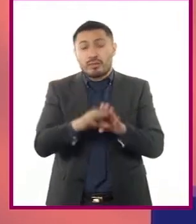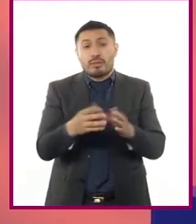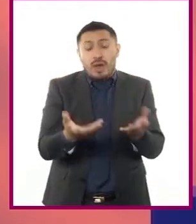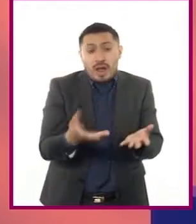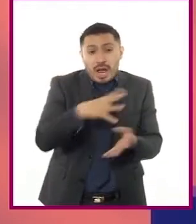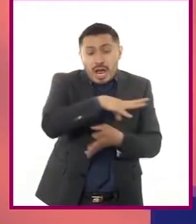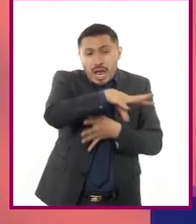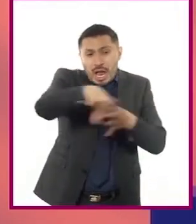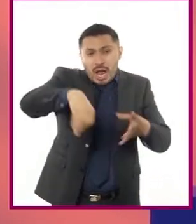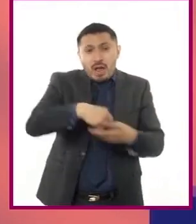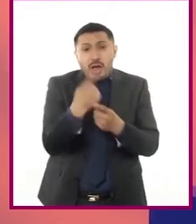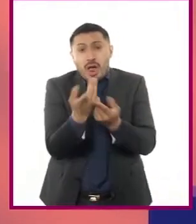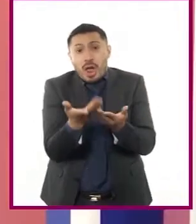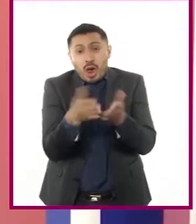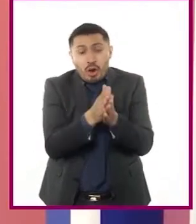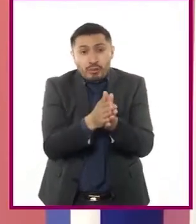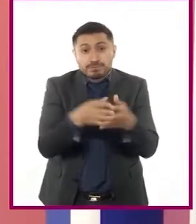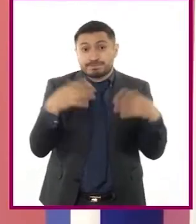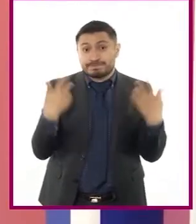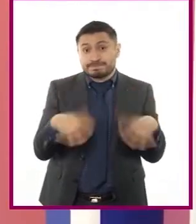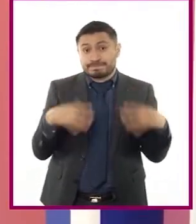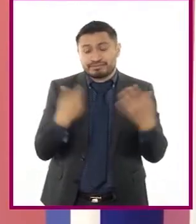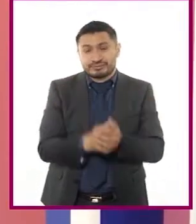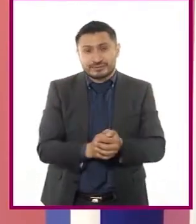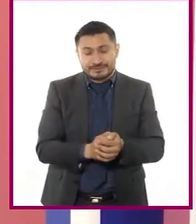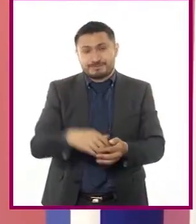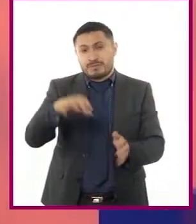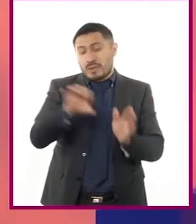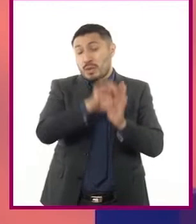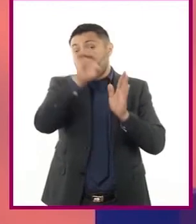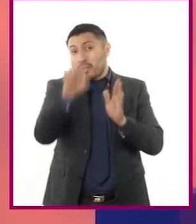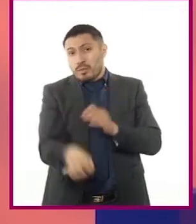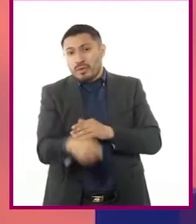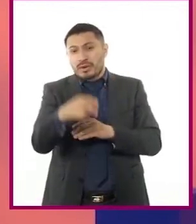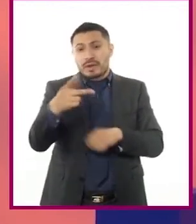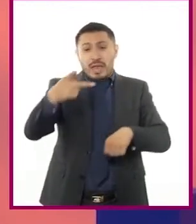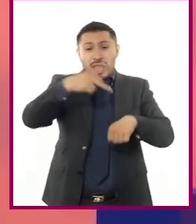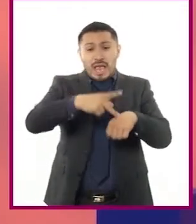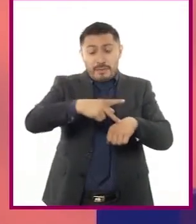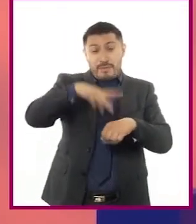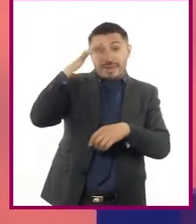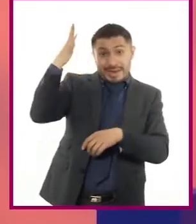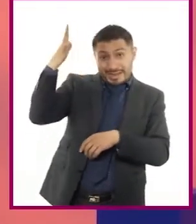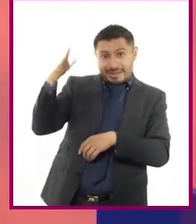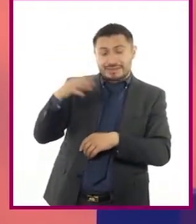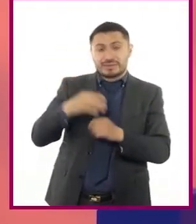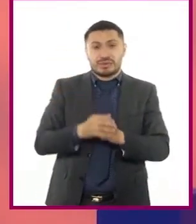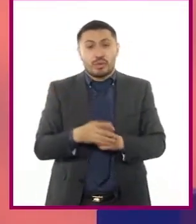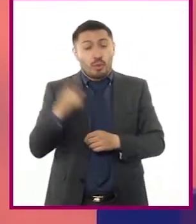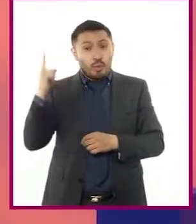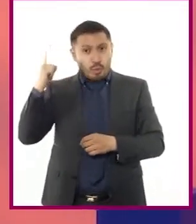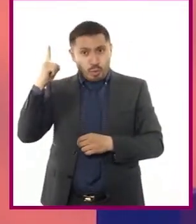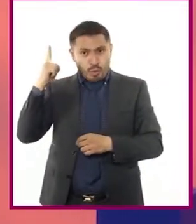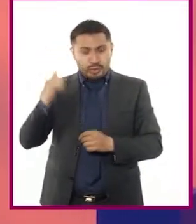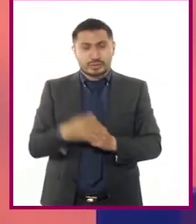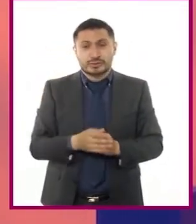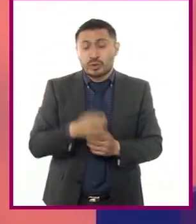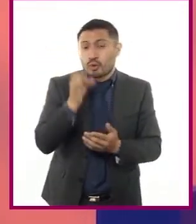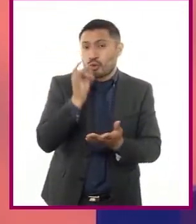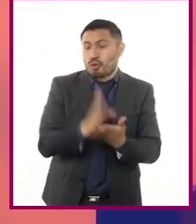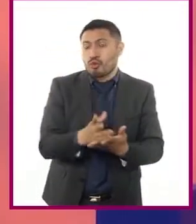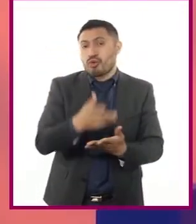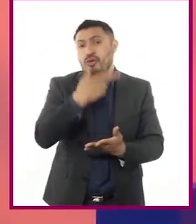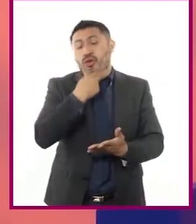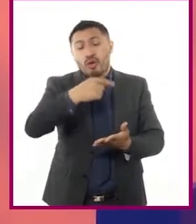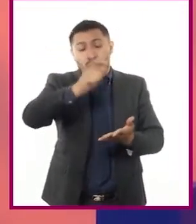un libro completo. Ahí tenemos el ejemplo de Piedra de Sol de Octavio Paz, nuestro único escritor